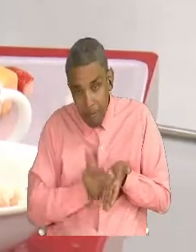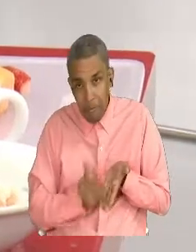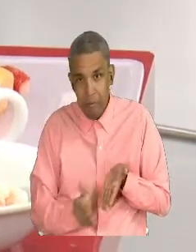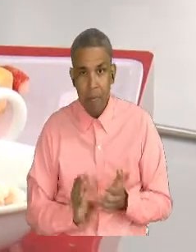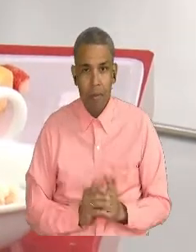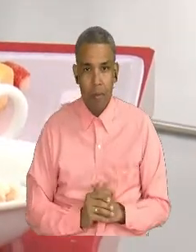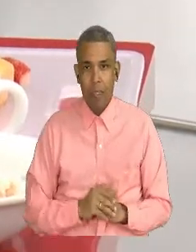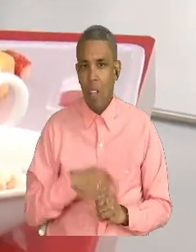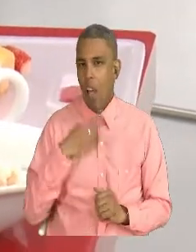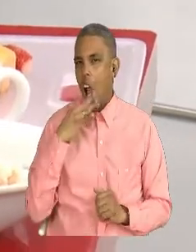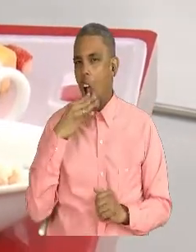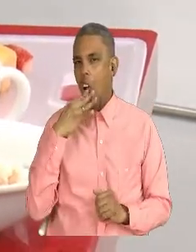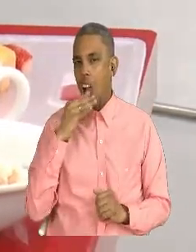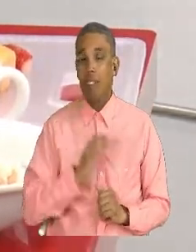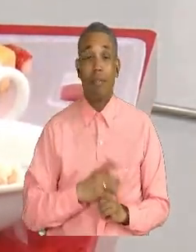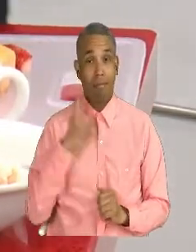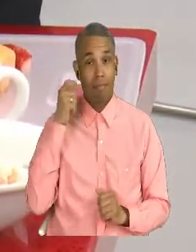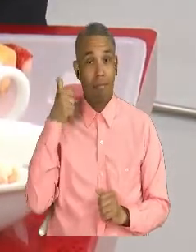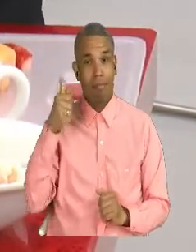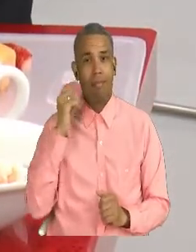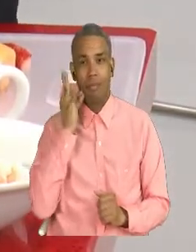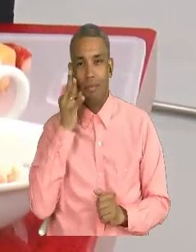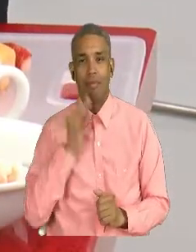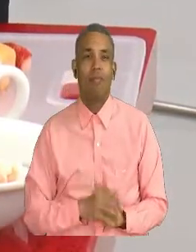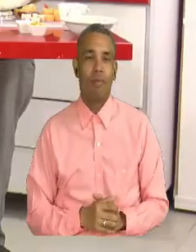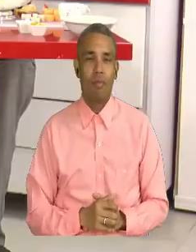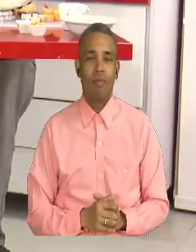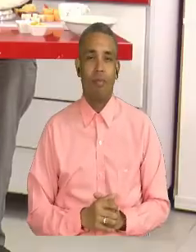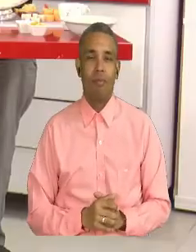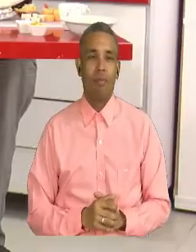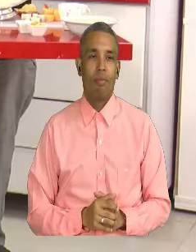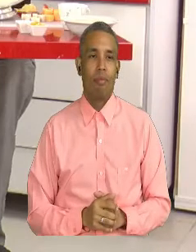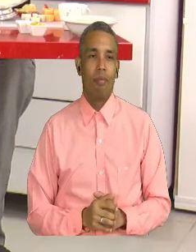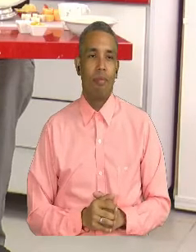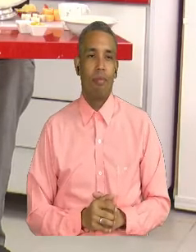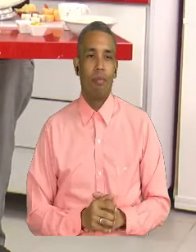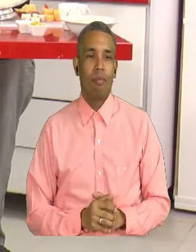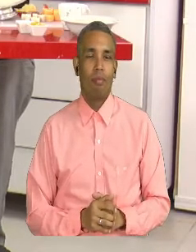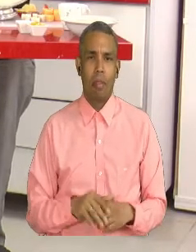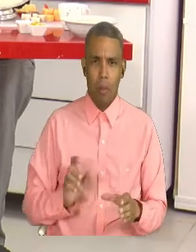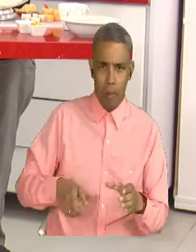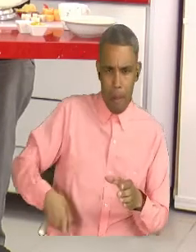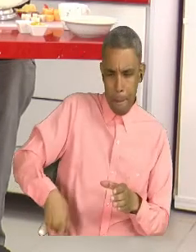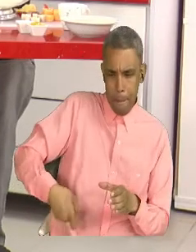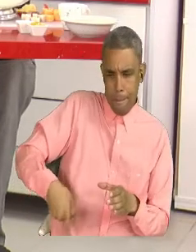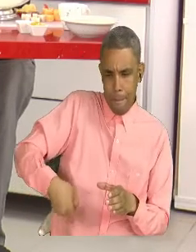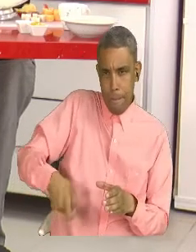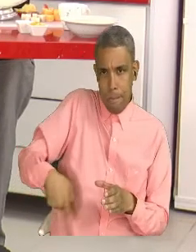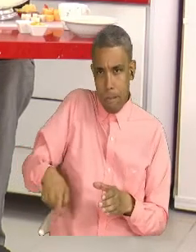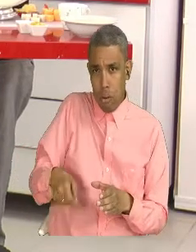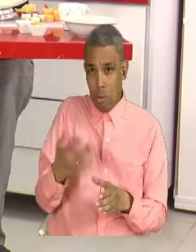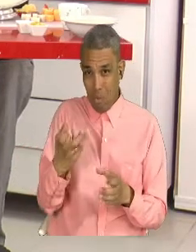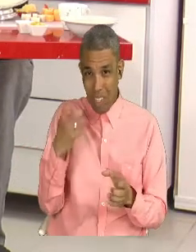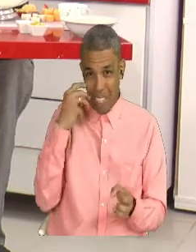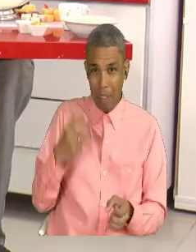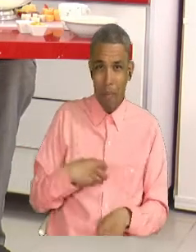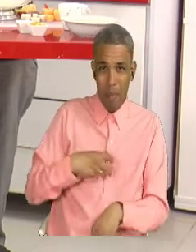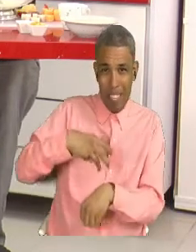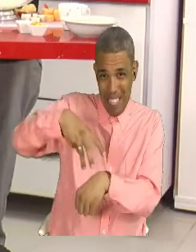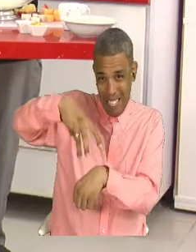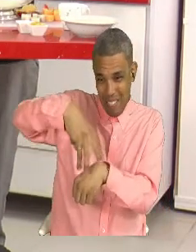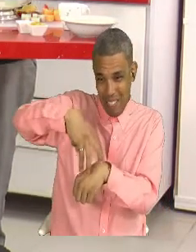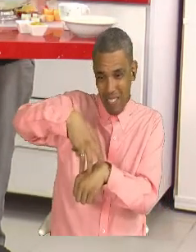Ya la receta dio las cantidades. Esto se mezcla. Que si tienen un tenedor, un batidor en casa,